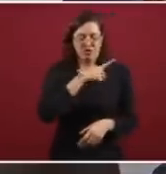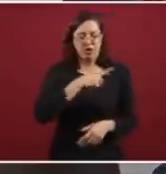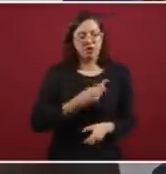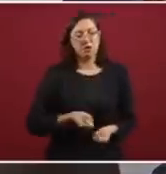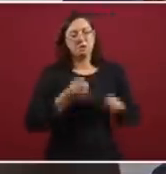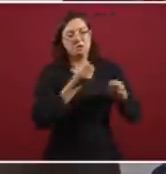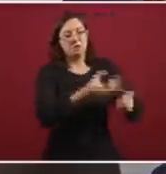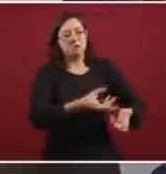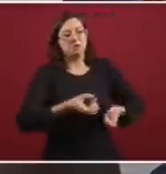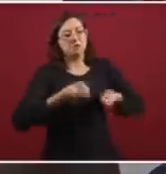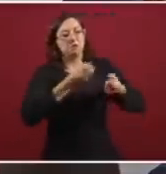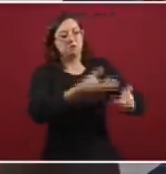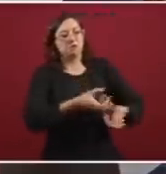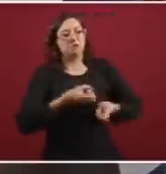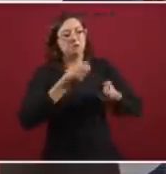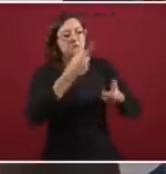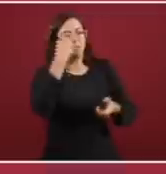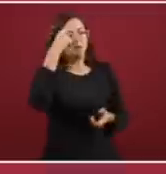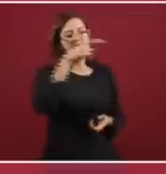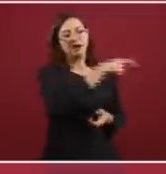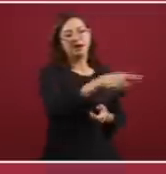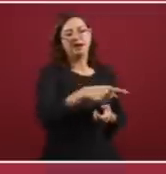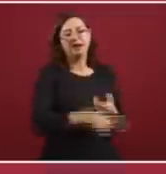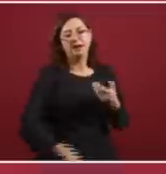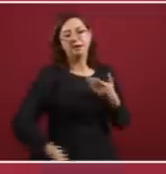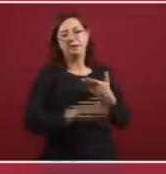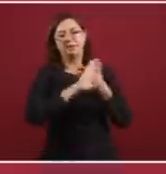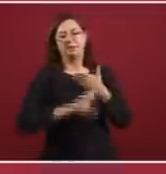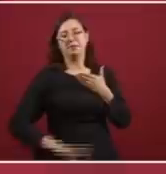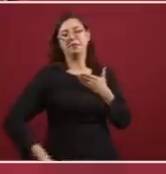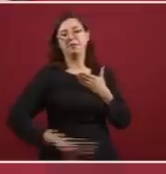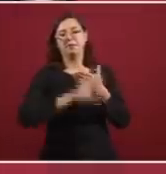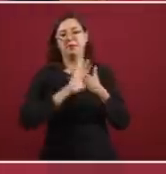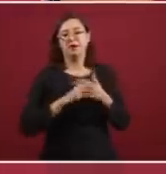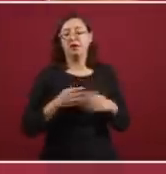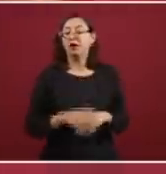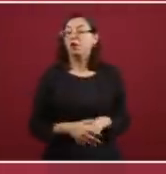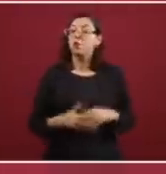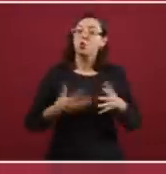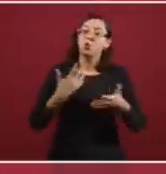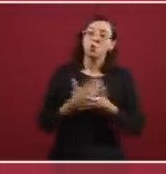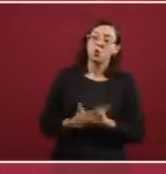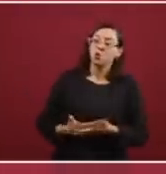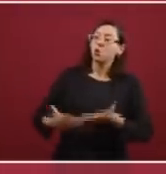a los conservadores. El gran encuentro.